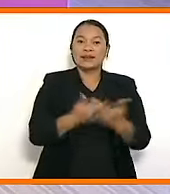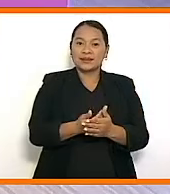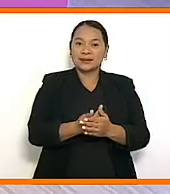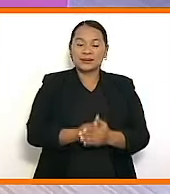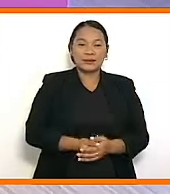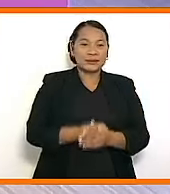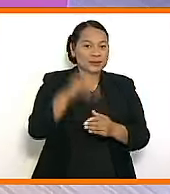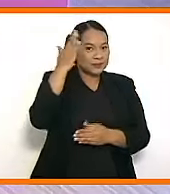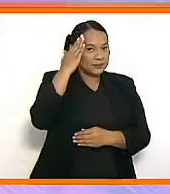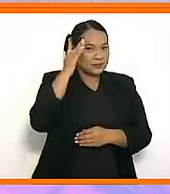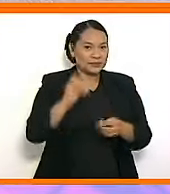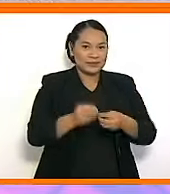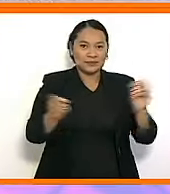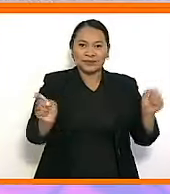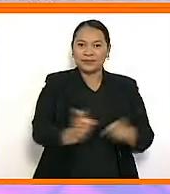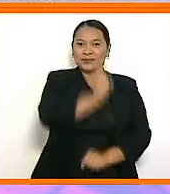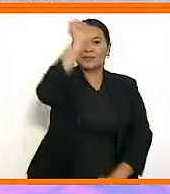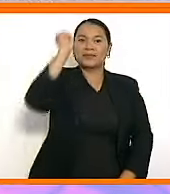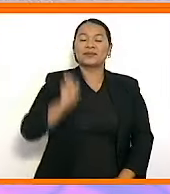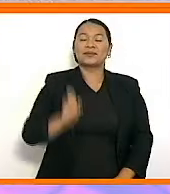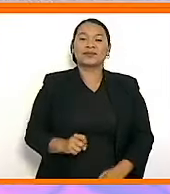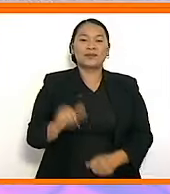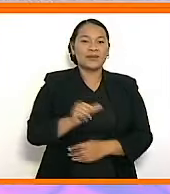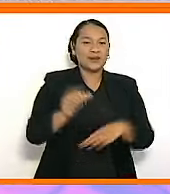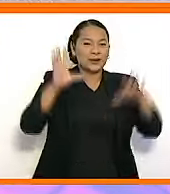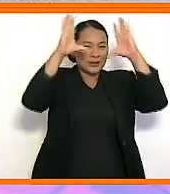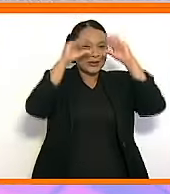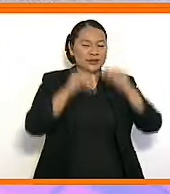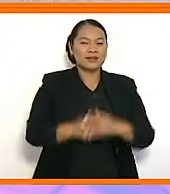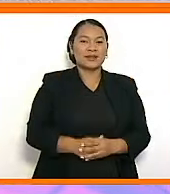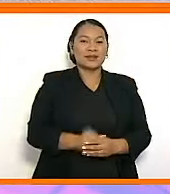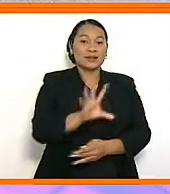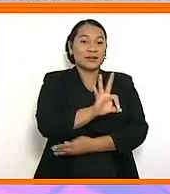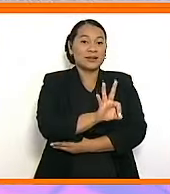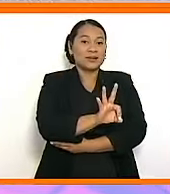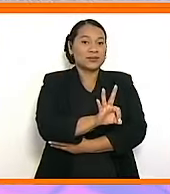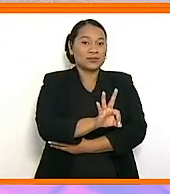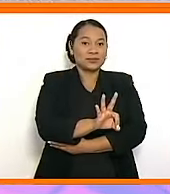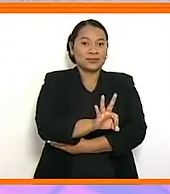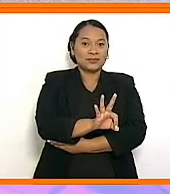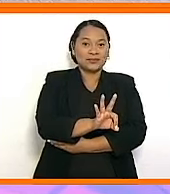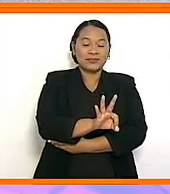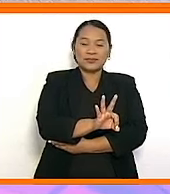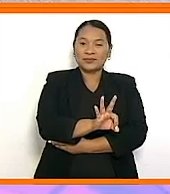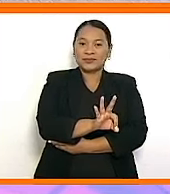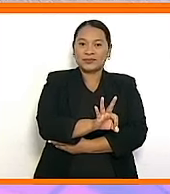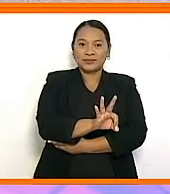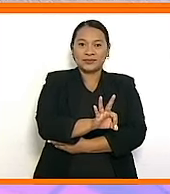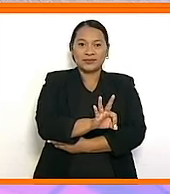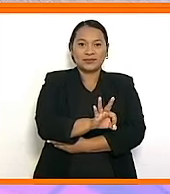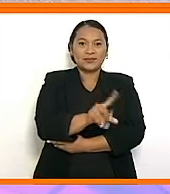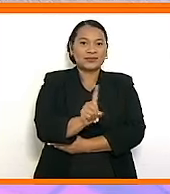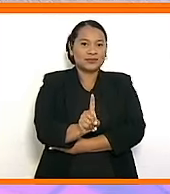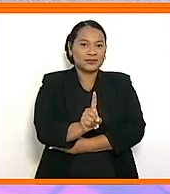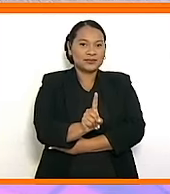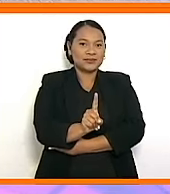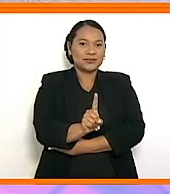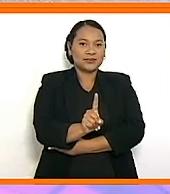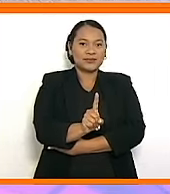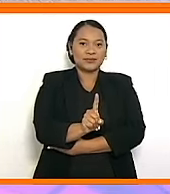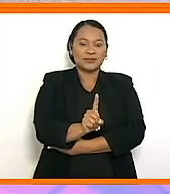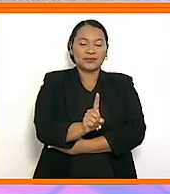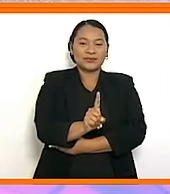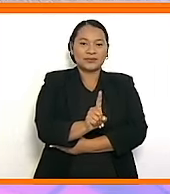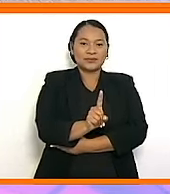ese primer dígito afortunado en esta noche es el 9. Segundo dígito ganador, el 1. Tercer y último